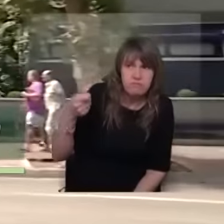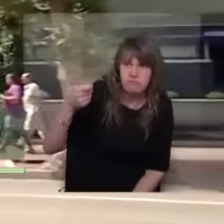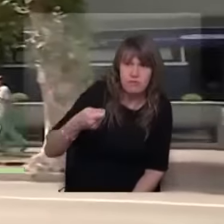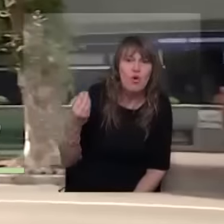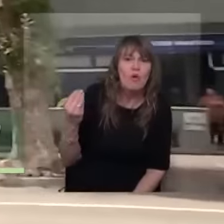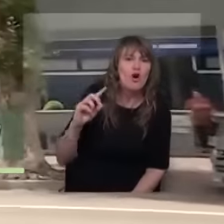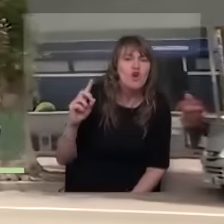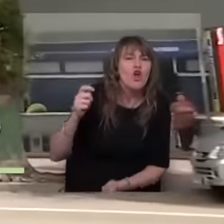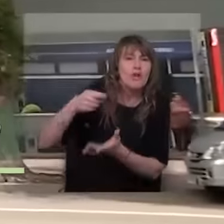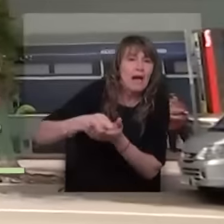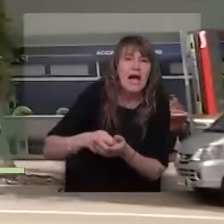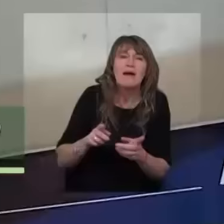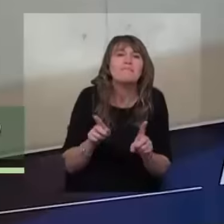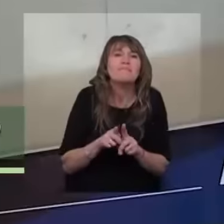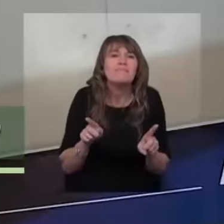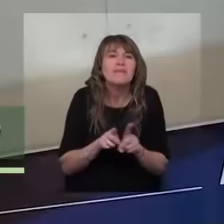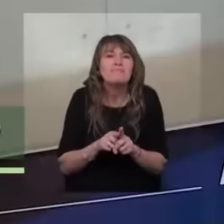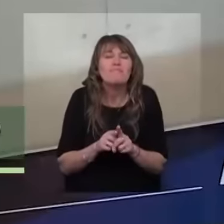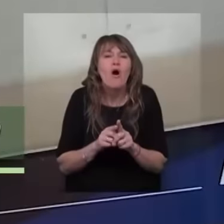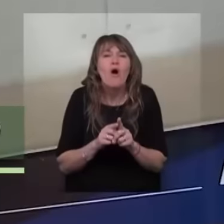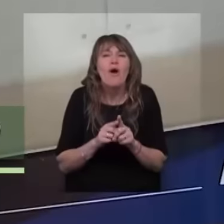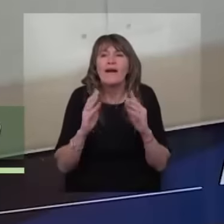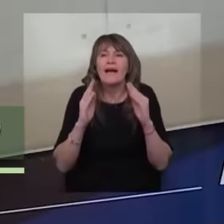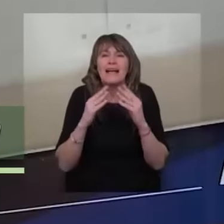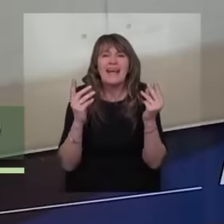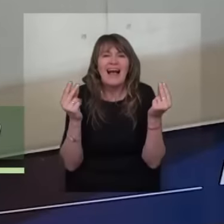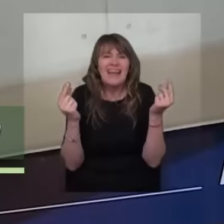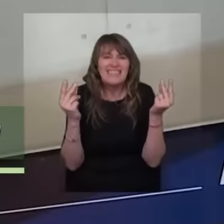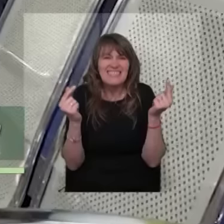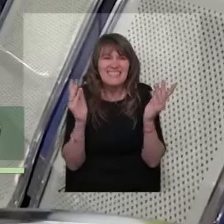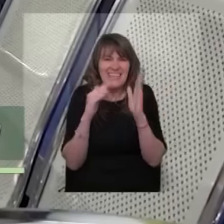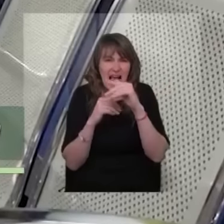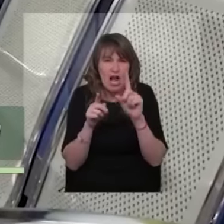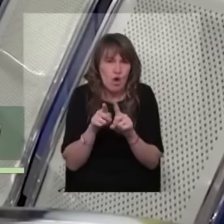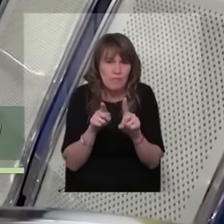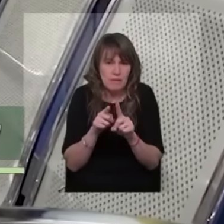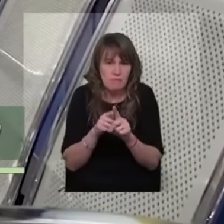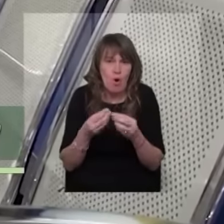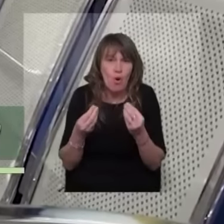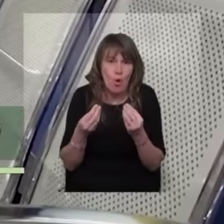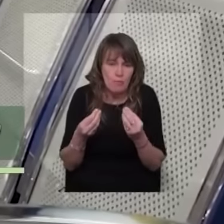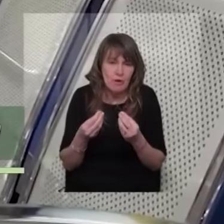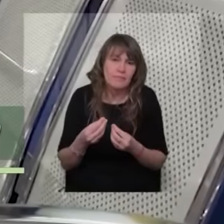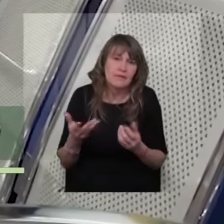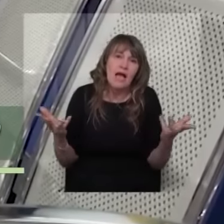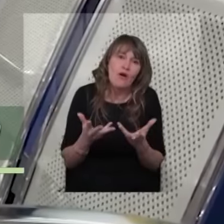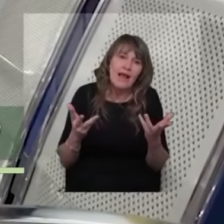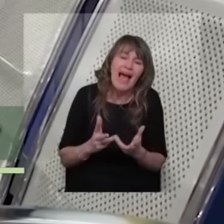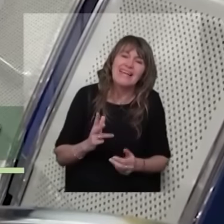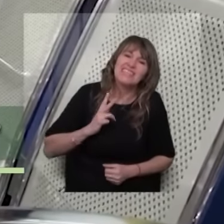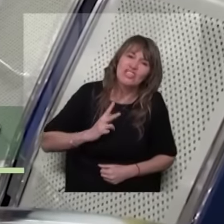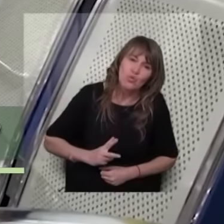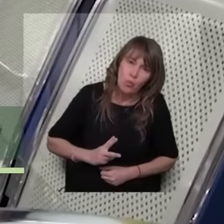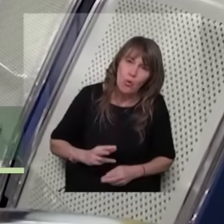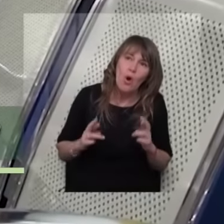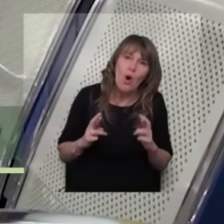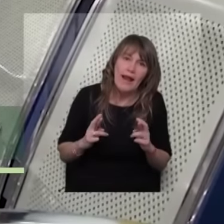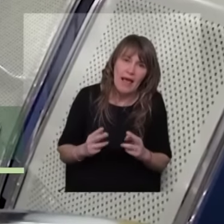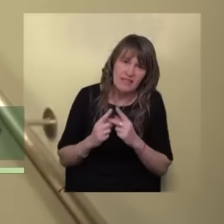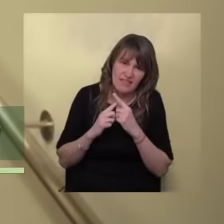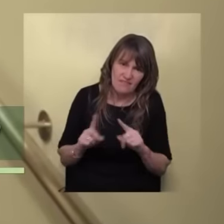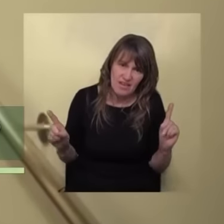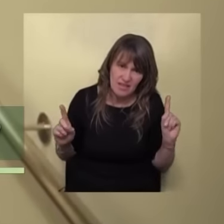maniobra que ya vimos con casa de Galicia Por lo cual espero que la actitud ahora sea otra que la actitud